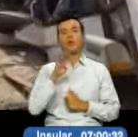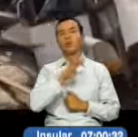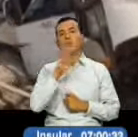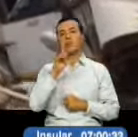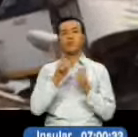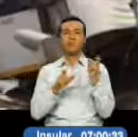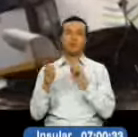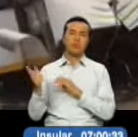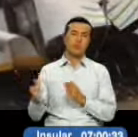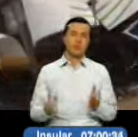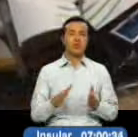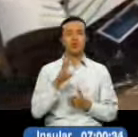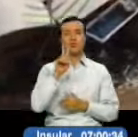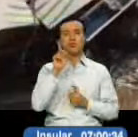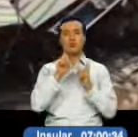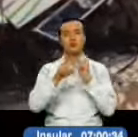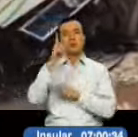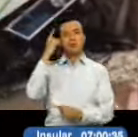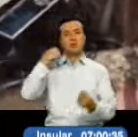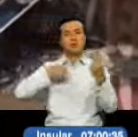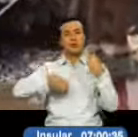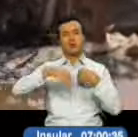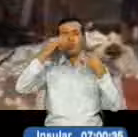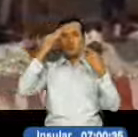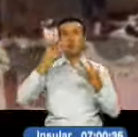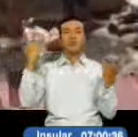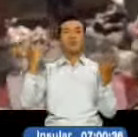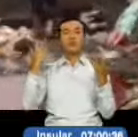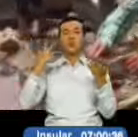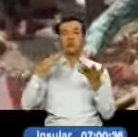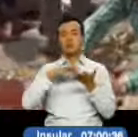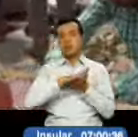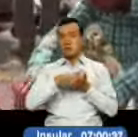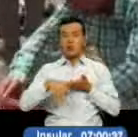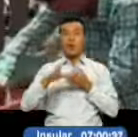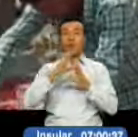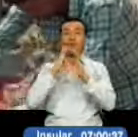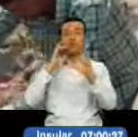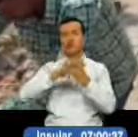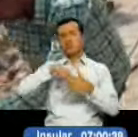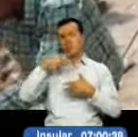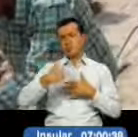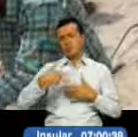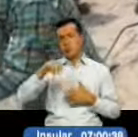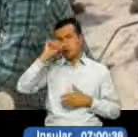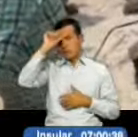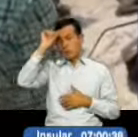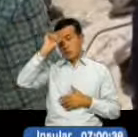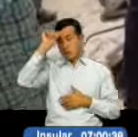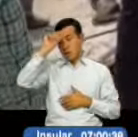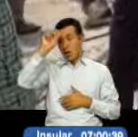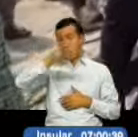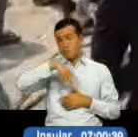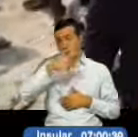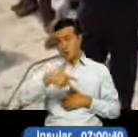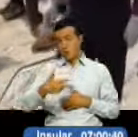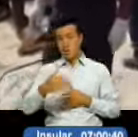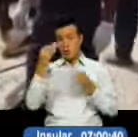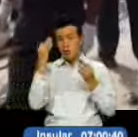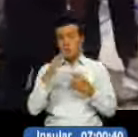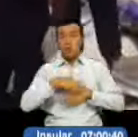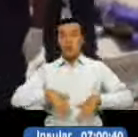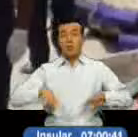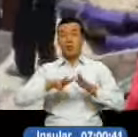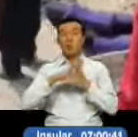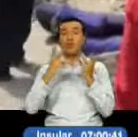44 personas murieron y otras 2 resultaron heridas al precipitarse por una quebrada a un bus en el norte de la India. El hecho ocurrió cuando el vehículo se salió por la